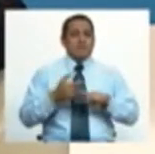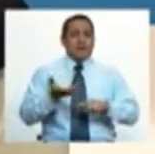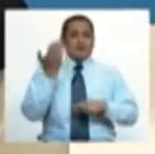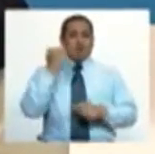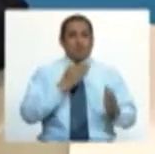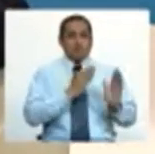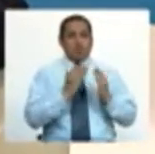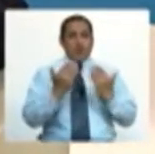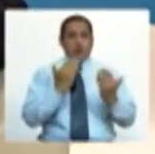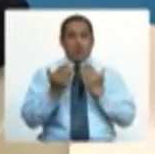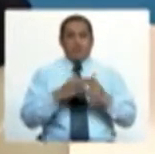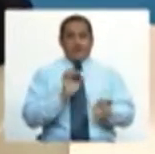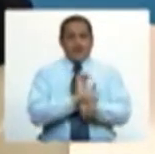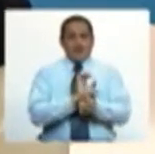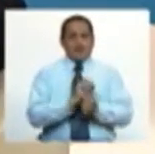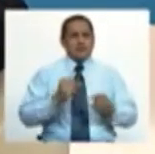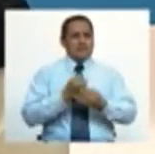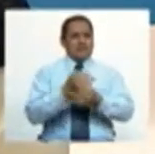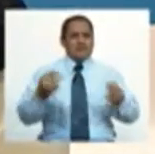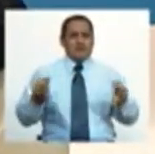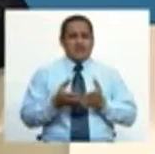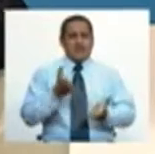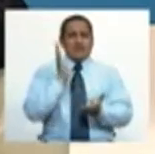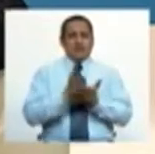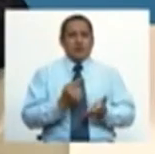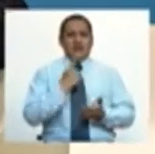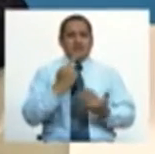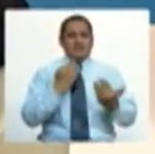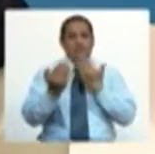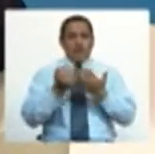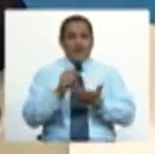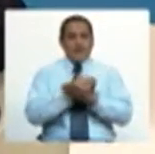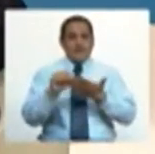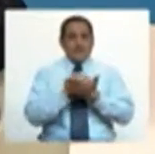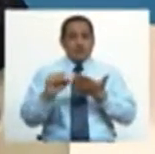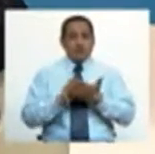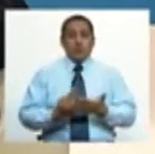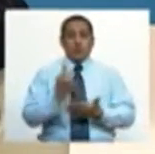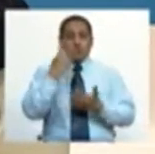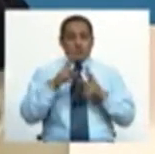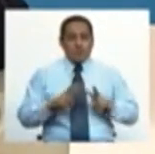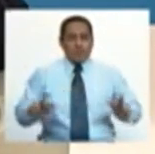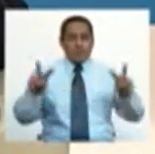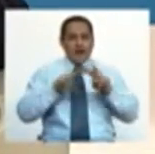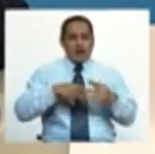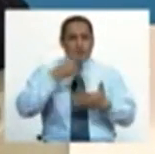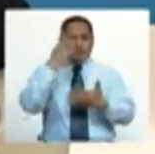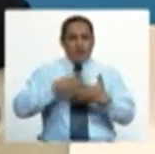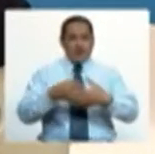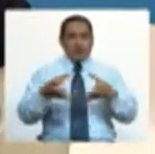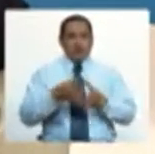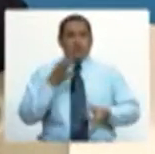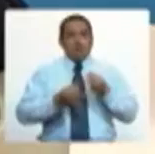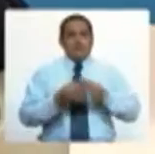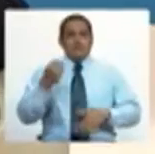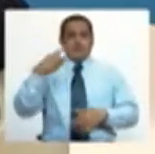el anterior modelo procesal penal, todas las impugnaciones eran de carácter escrito. Lo único que valoraba la sala